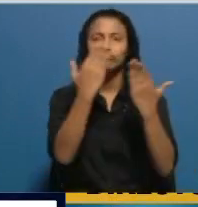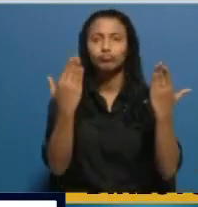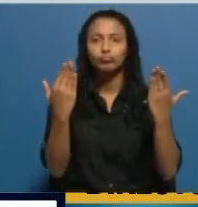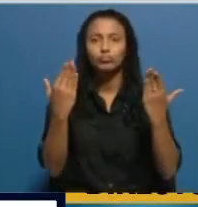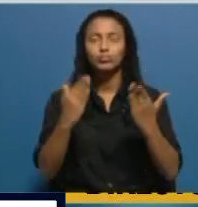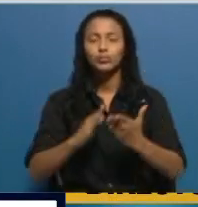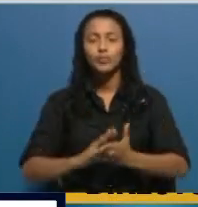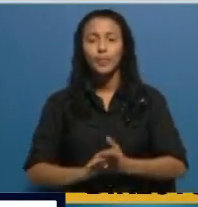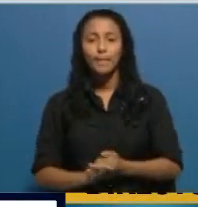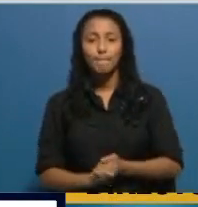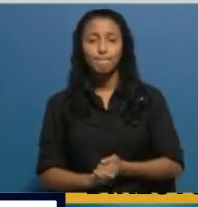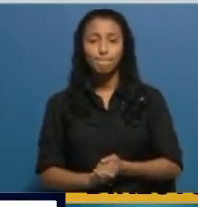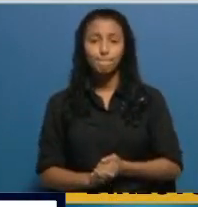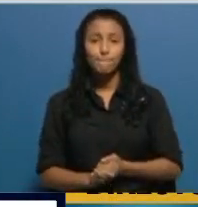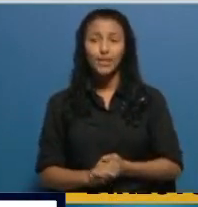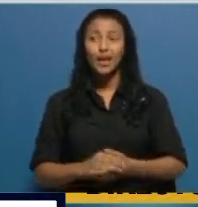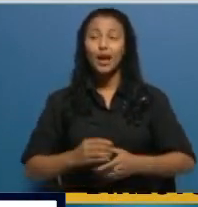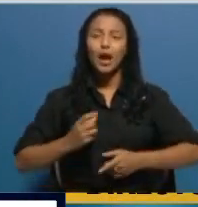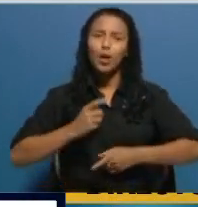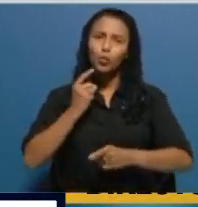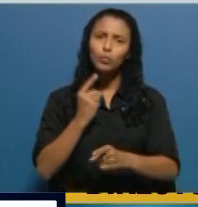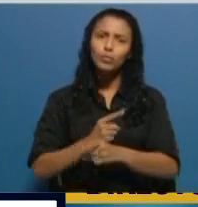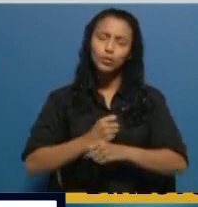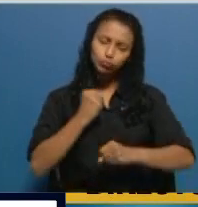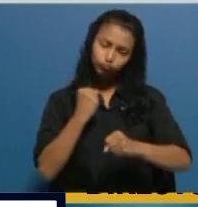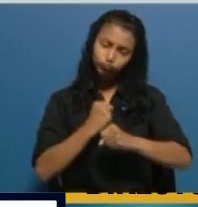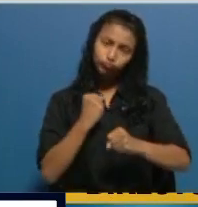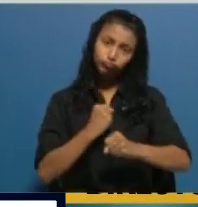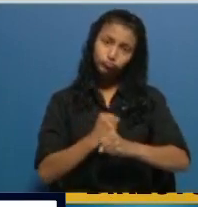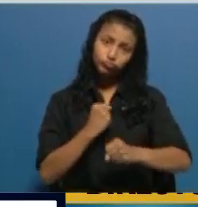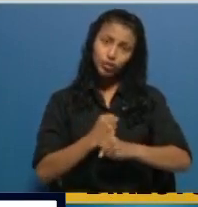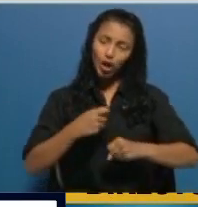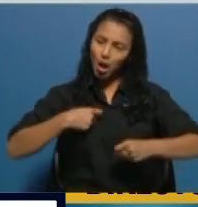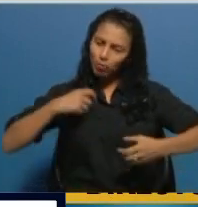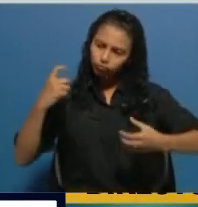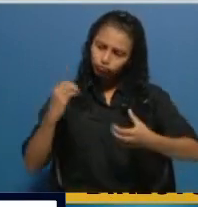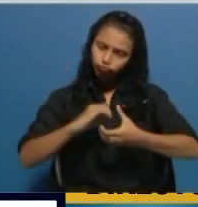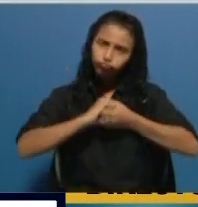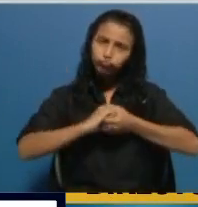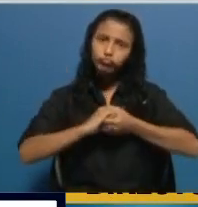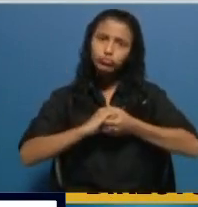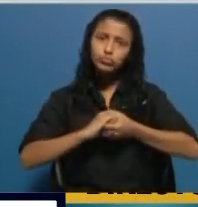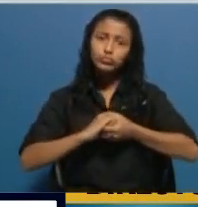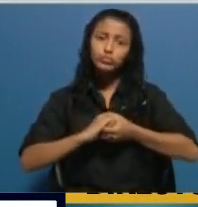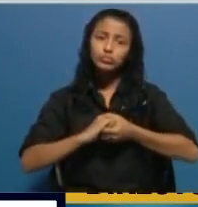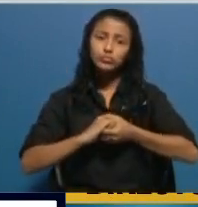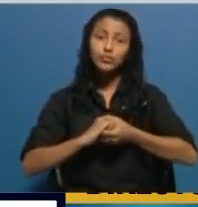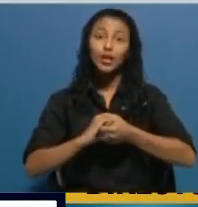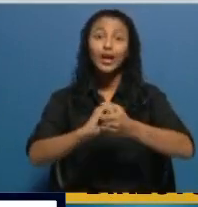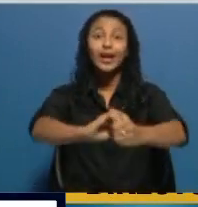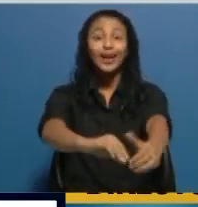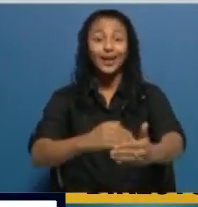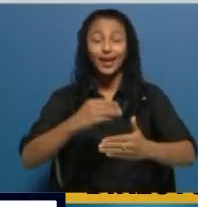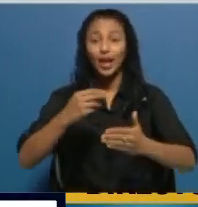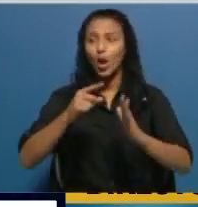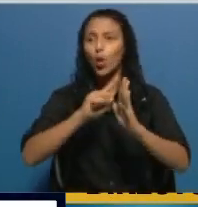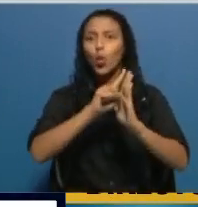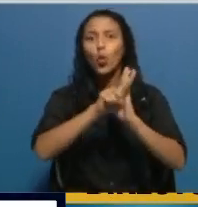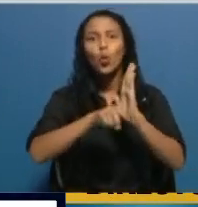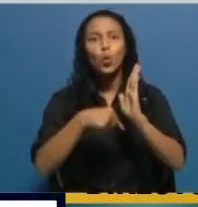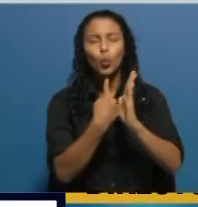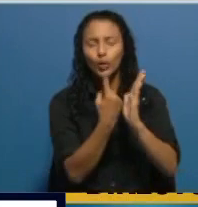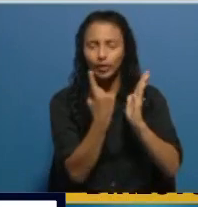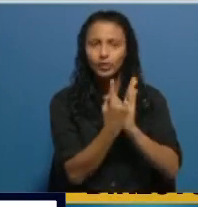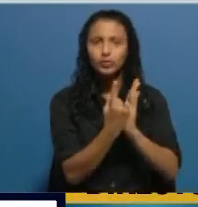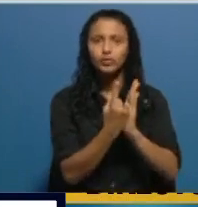parlamento a cumplir con el trabajo con el que nos hemos comprometido en el horario consignado y con las herramientas que la